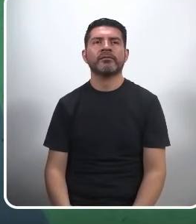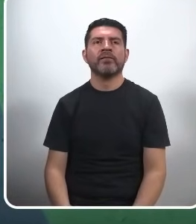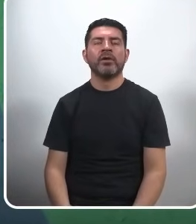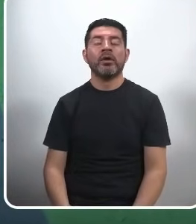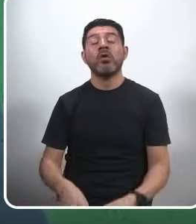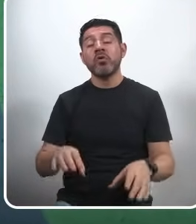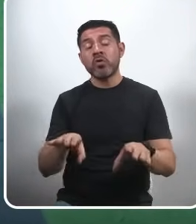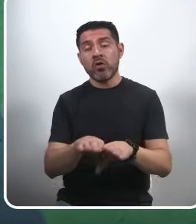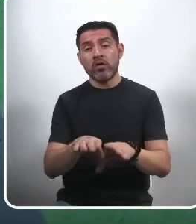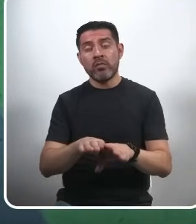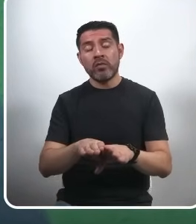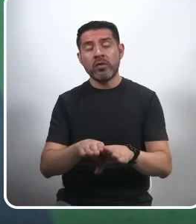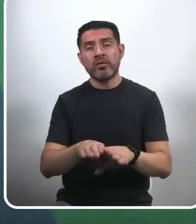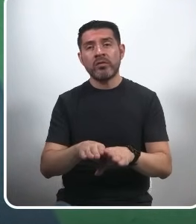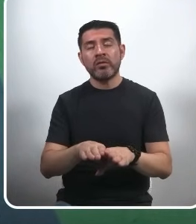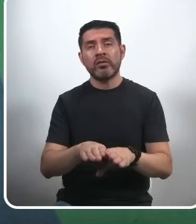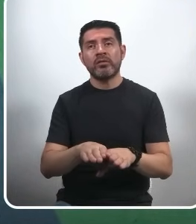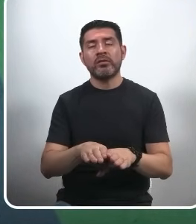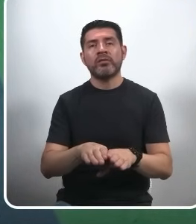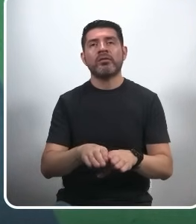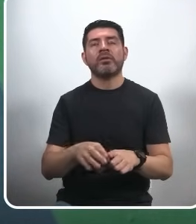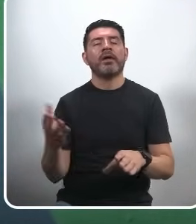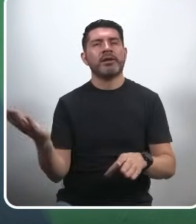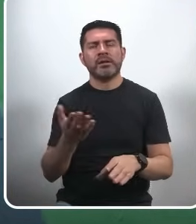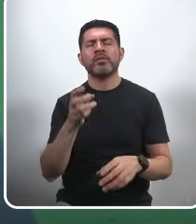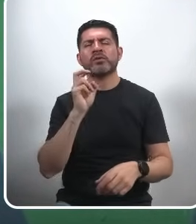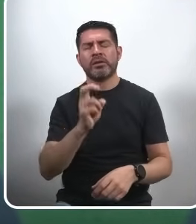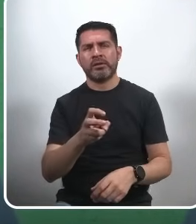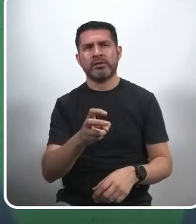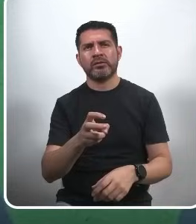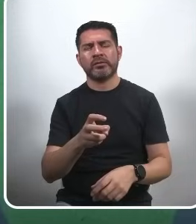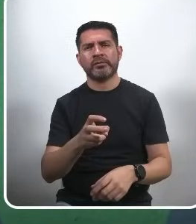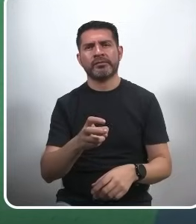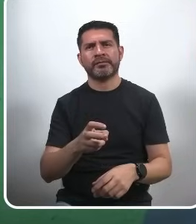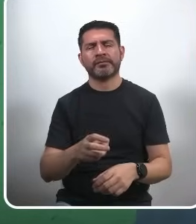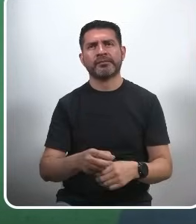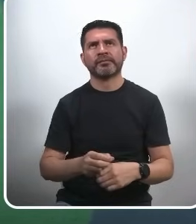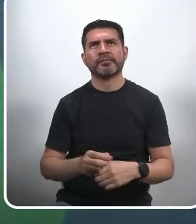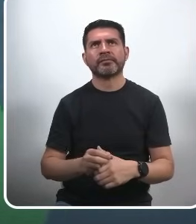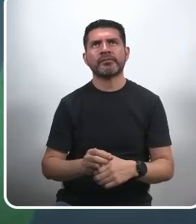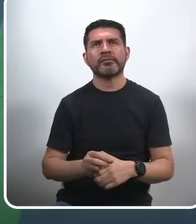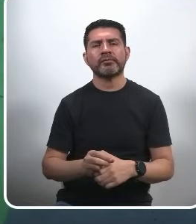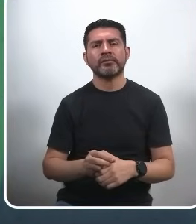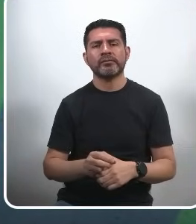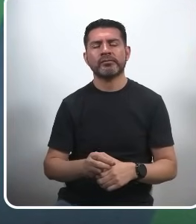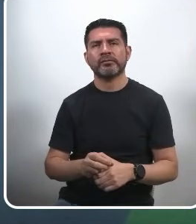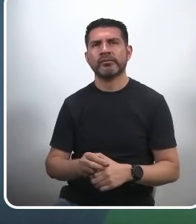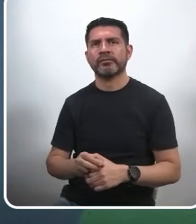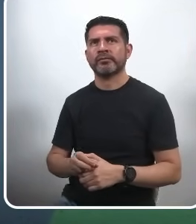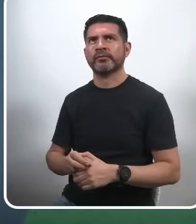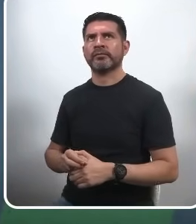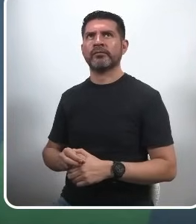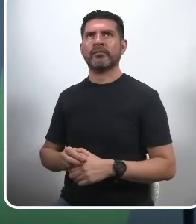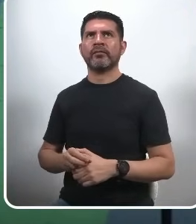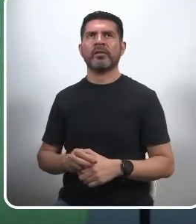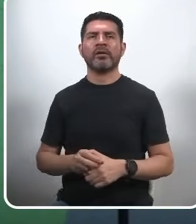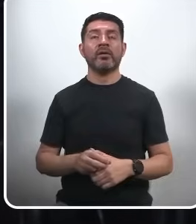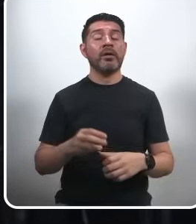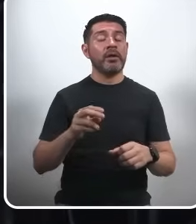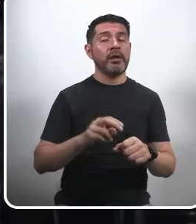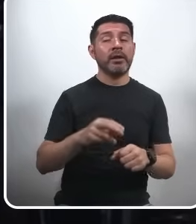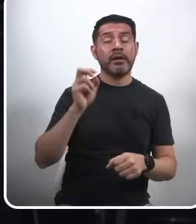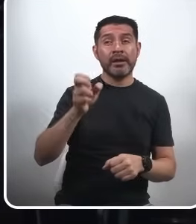que nadie quede fuera de la gracia de Dios. Ahora, el lenguaje que está usando, en aquellos tiempos